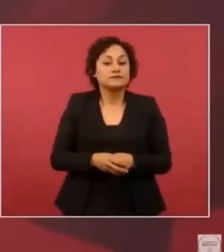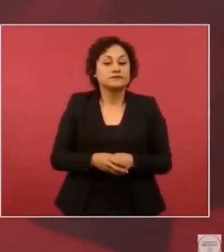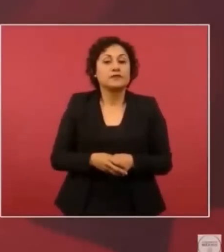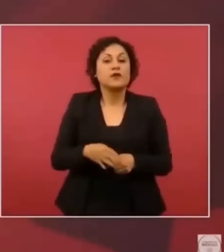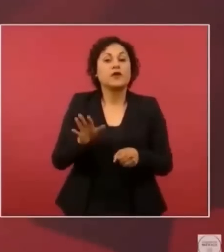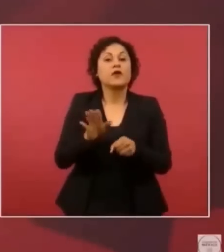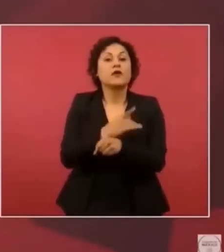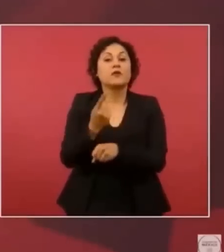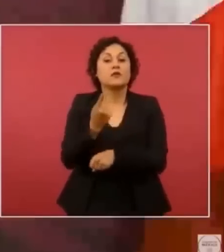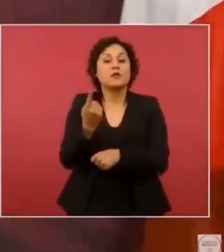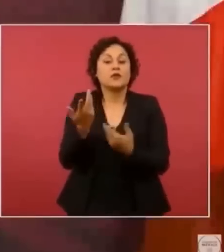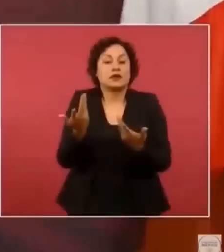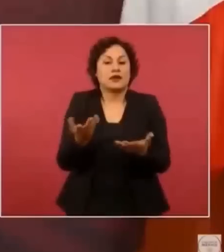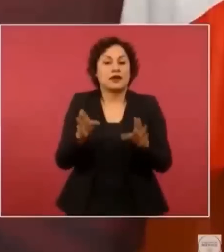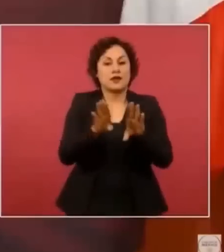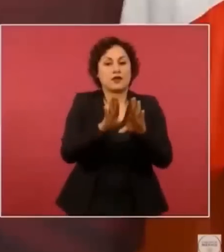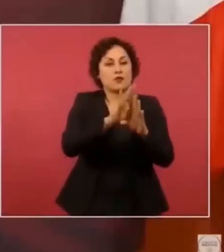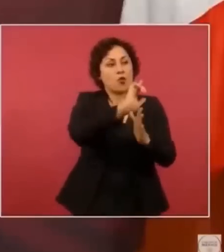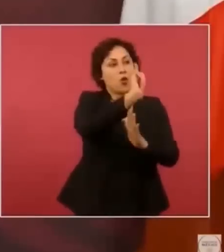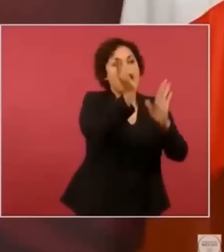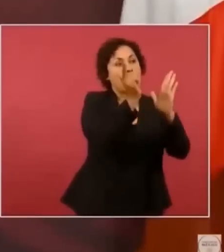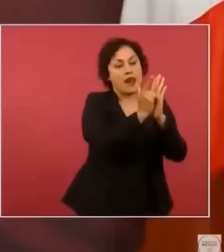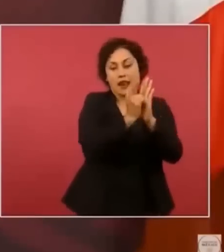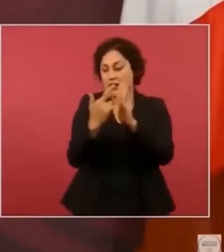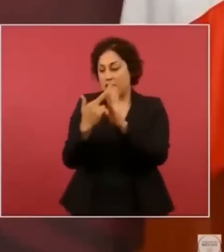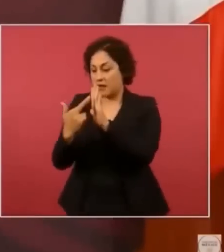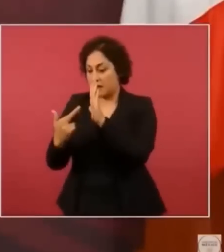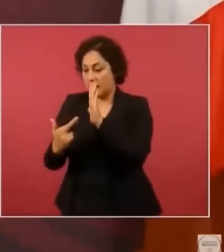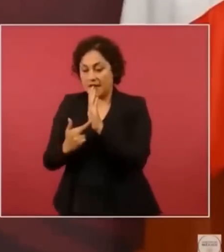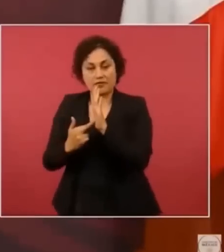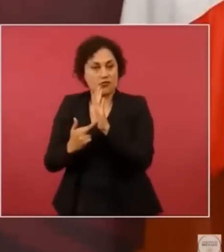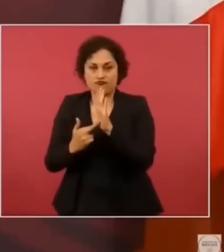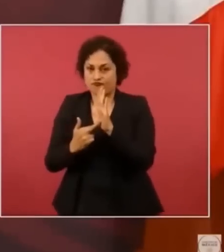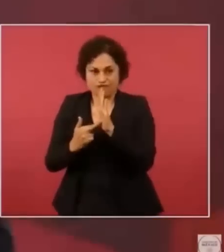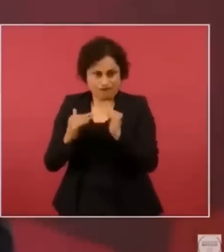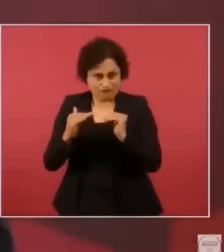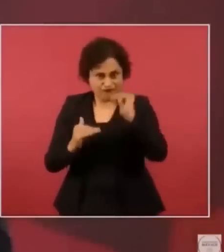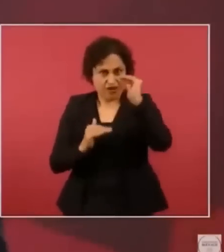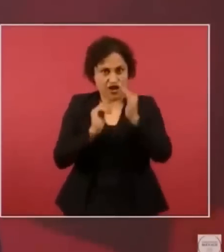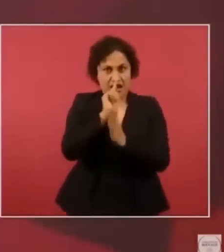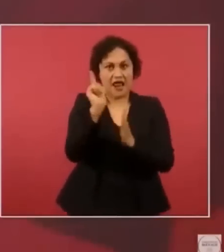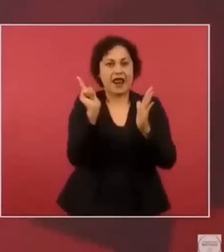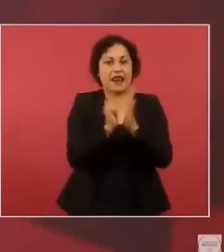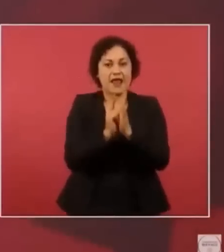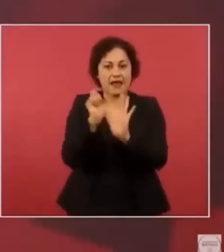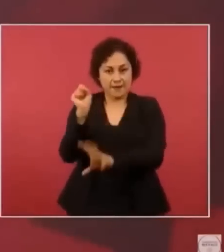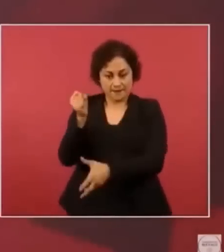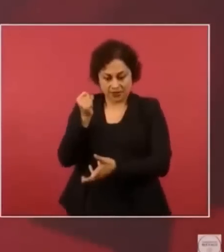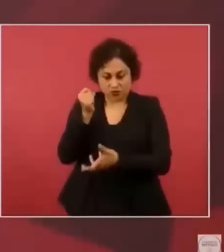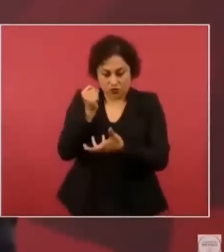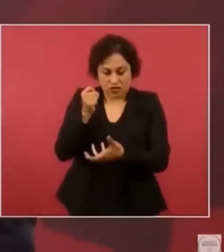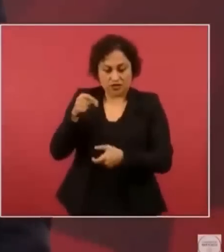suspensiones contra normas de carácter general, el presupuesto lo es. le dan la